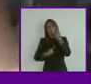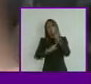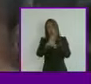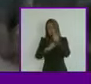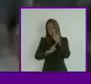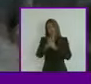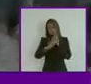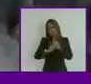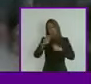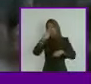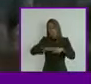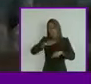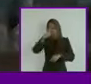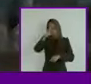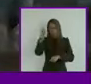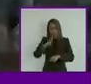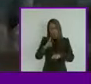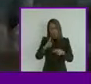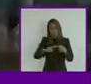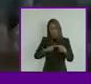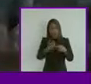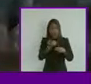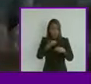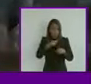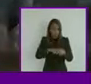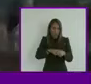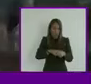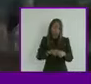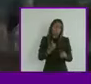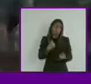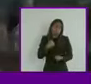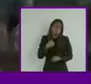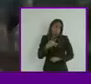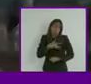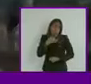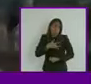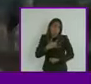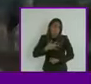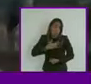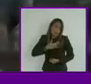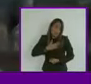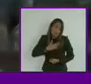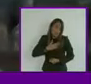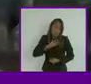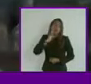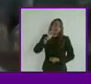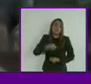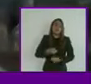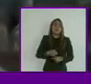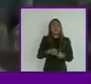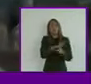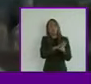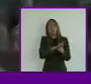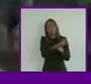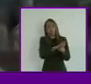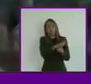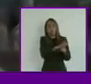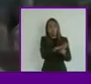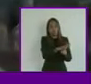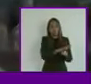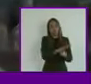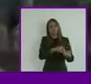como en lo personal. Uno de ellos, a mi consideración, sería el ciberacoso.